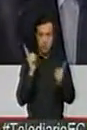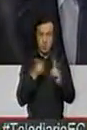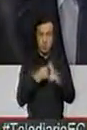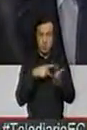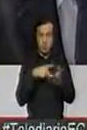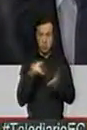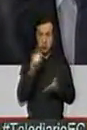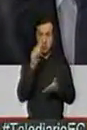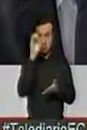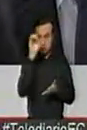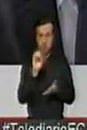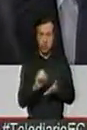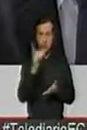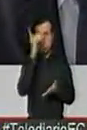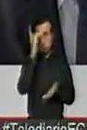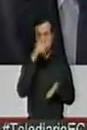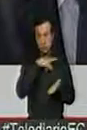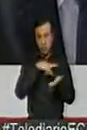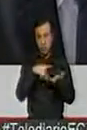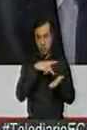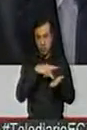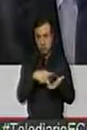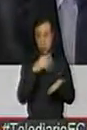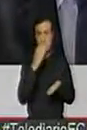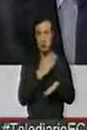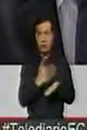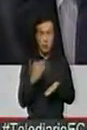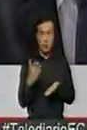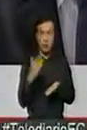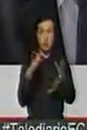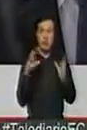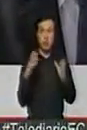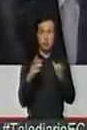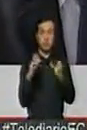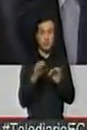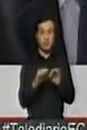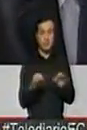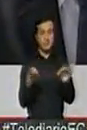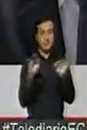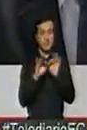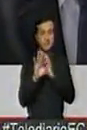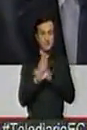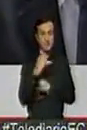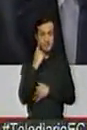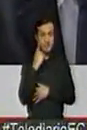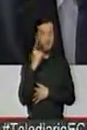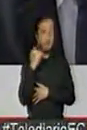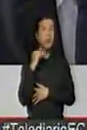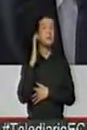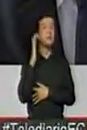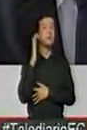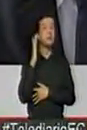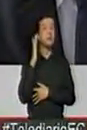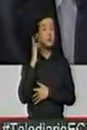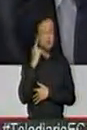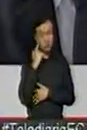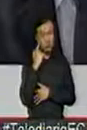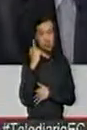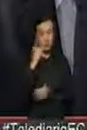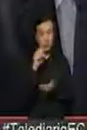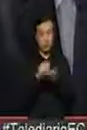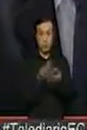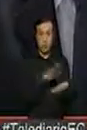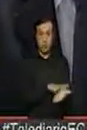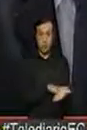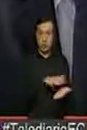del 10% de lo adeudado, para que este FINGAD, que es un instrumento que genera, que se devenga a través de